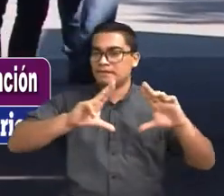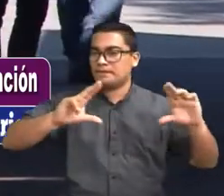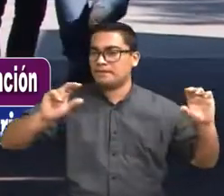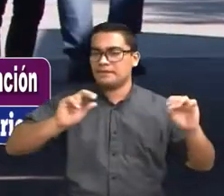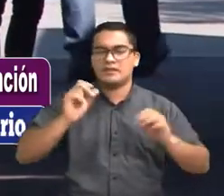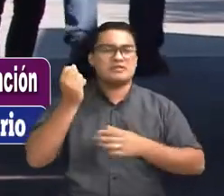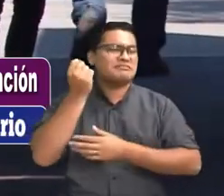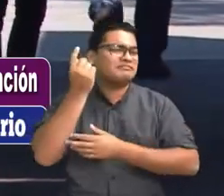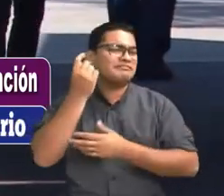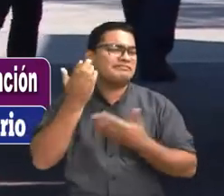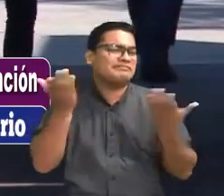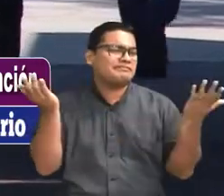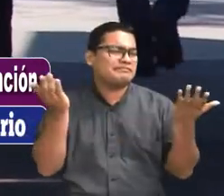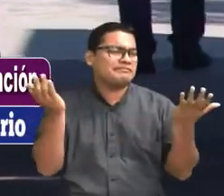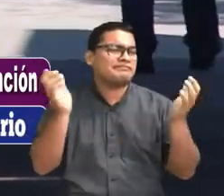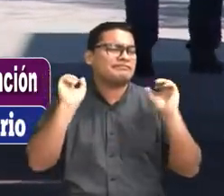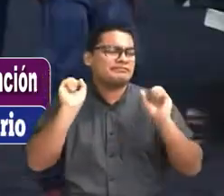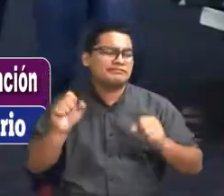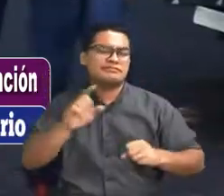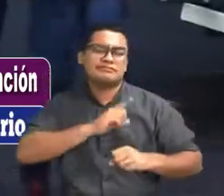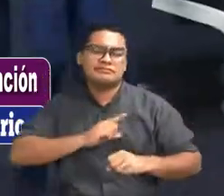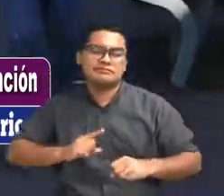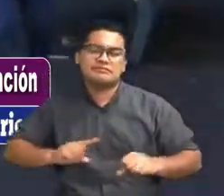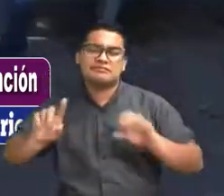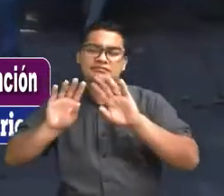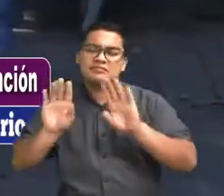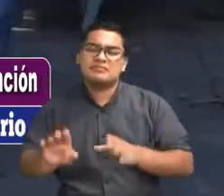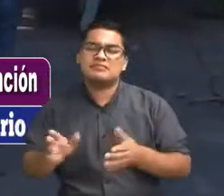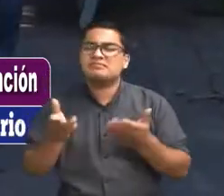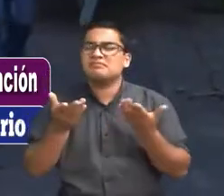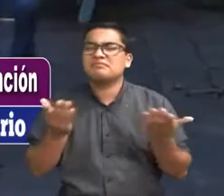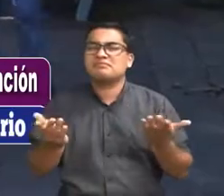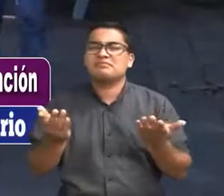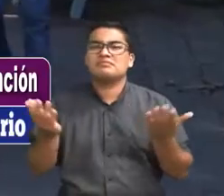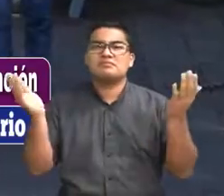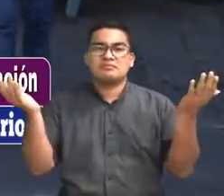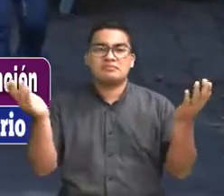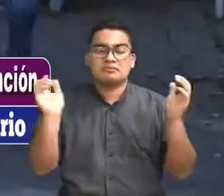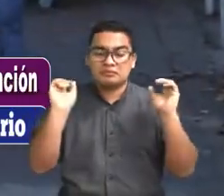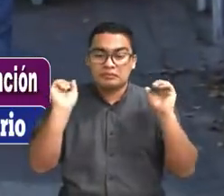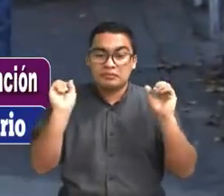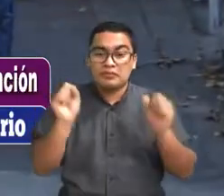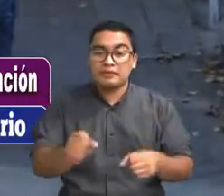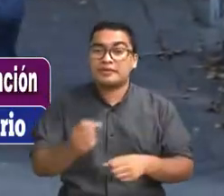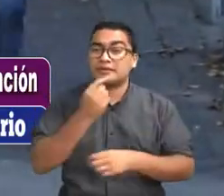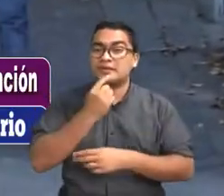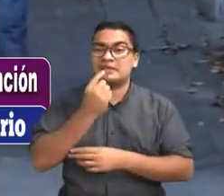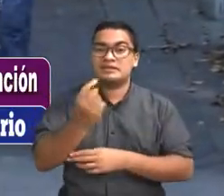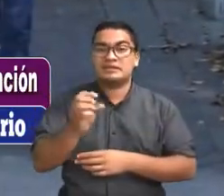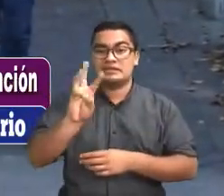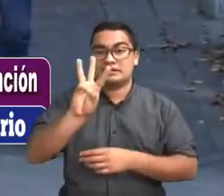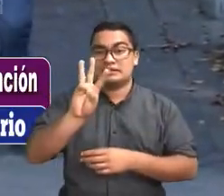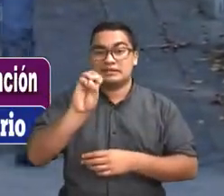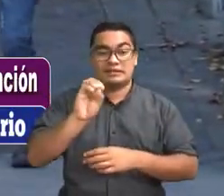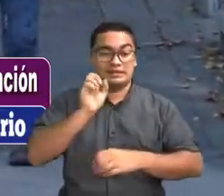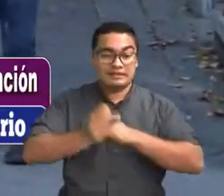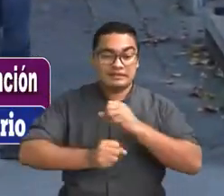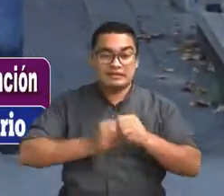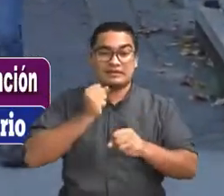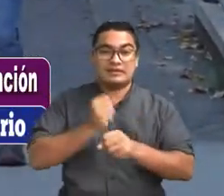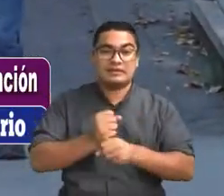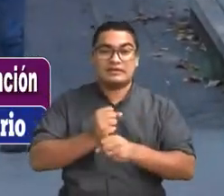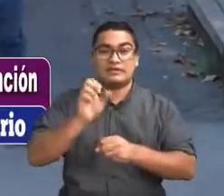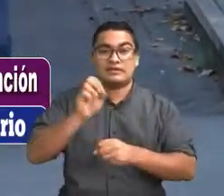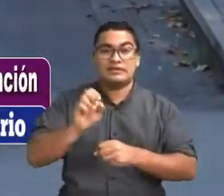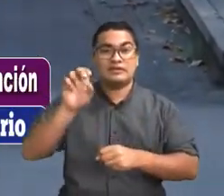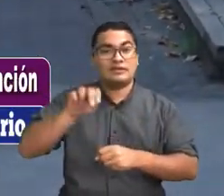dentro de esta lógica, diputada, para analizar y conocer un poquito cómo podríamos decir pues que en estos 30 años la Convención